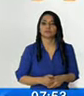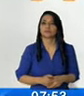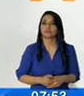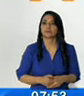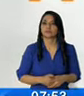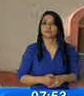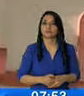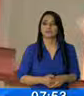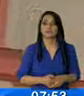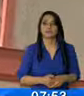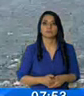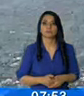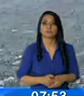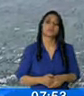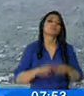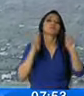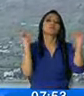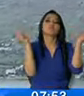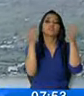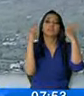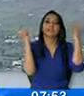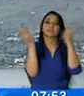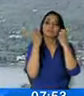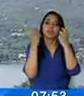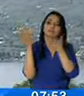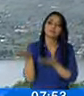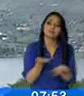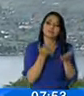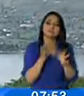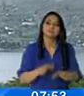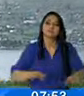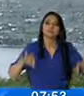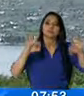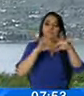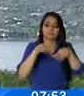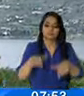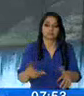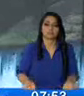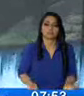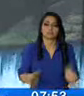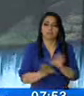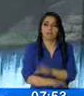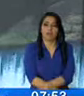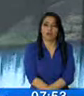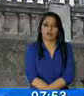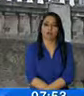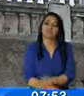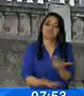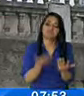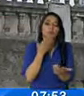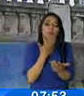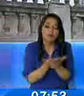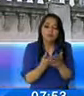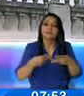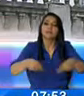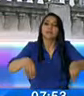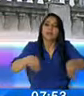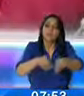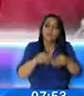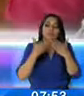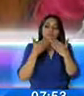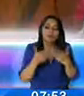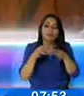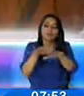usted la fiesta del coraza es un evento muy importante en San Rafael en donde se celebra y se agradece a la tierra por las bondades y